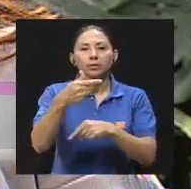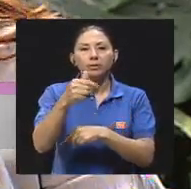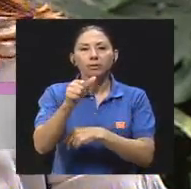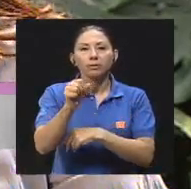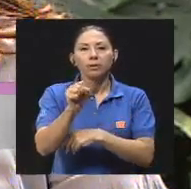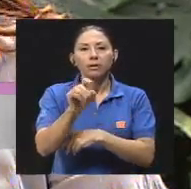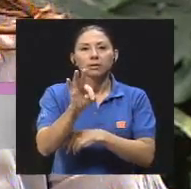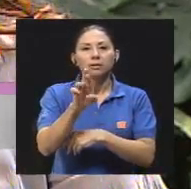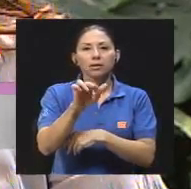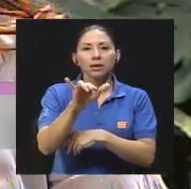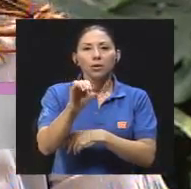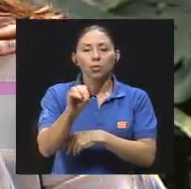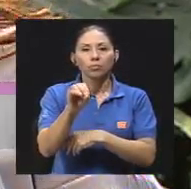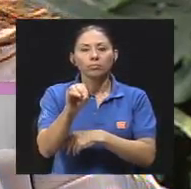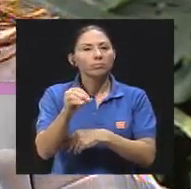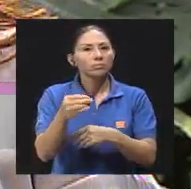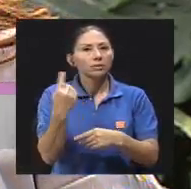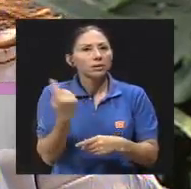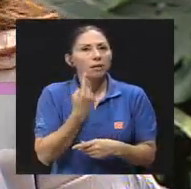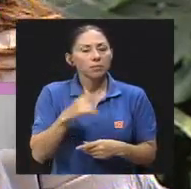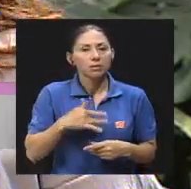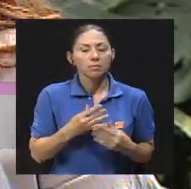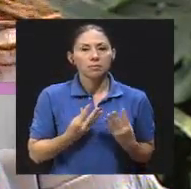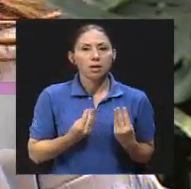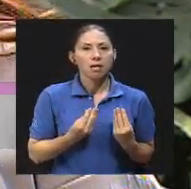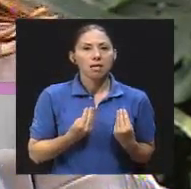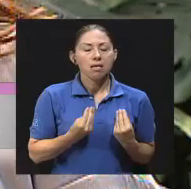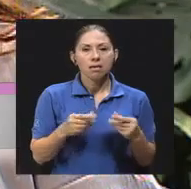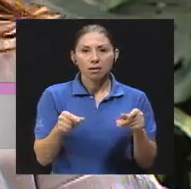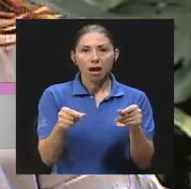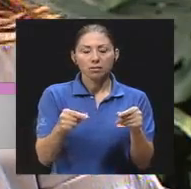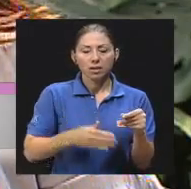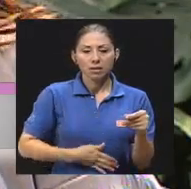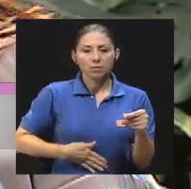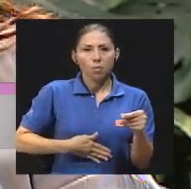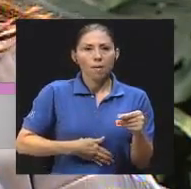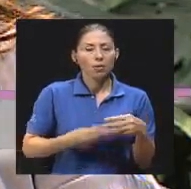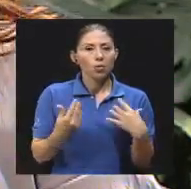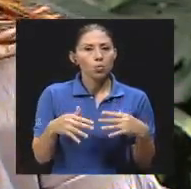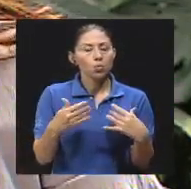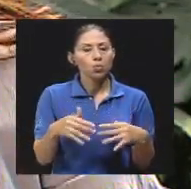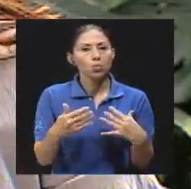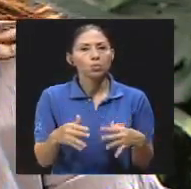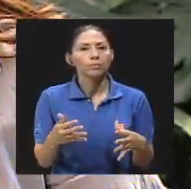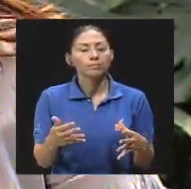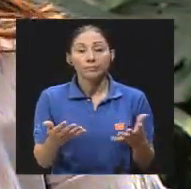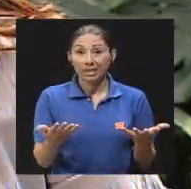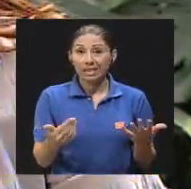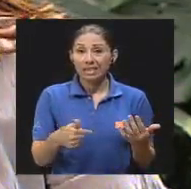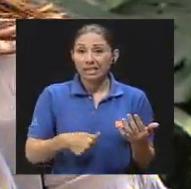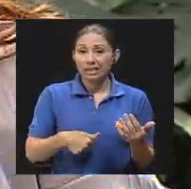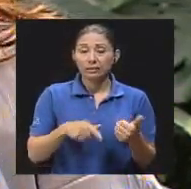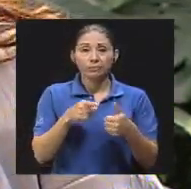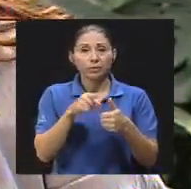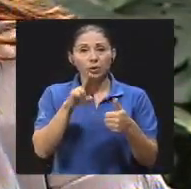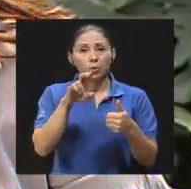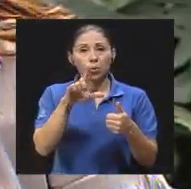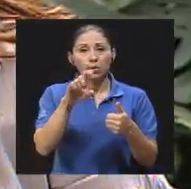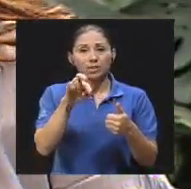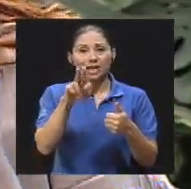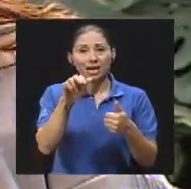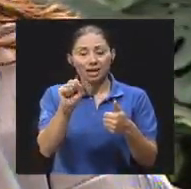gástrico, ¿verdad? Siempre hay mucho temor cuando hablamos de cáncer y en el estómago con mucha más razón, ¿verdad? Porque ahí es donde hay